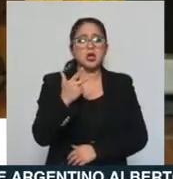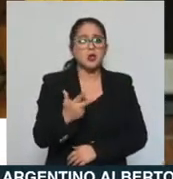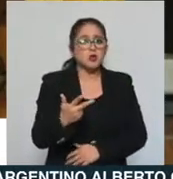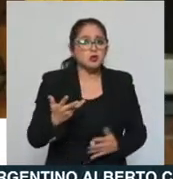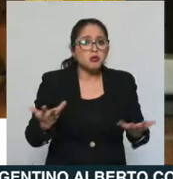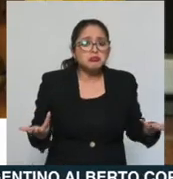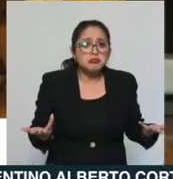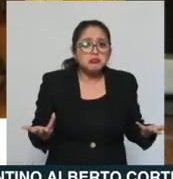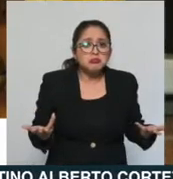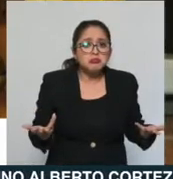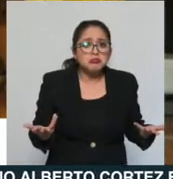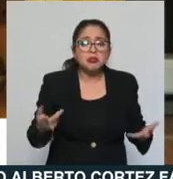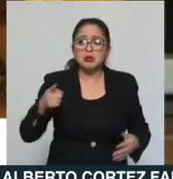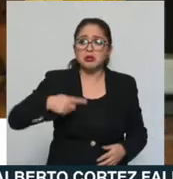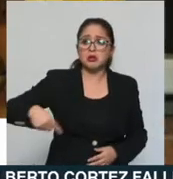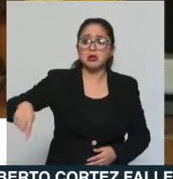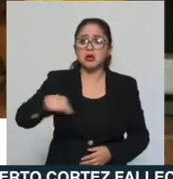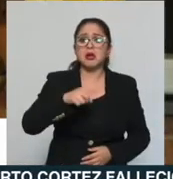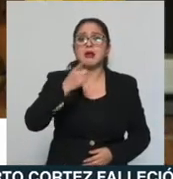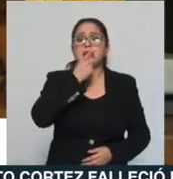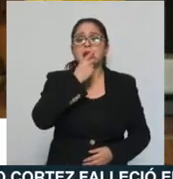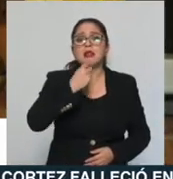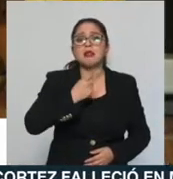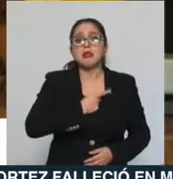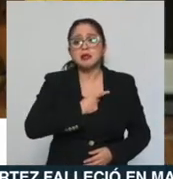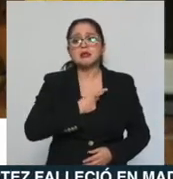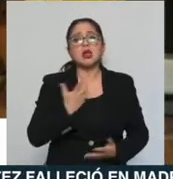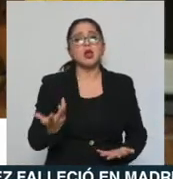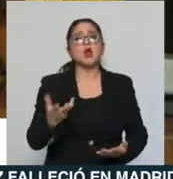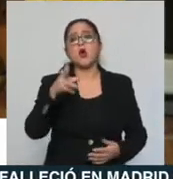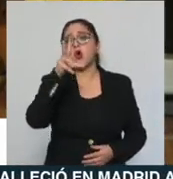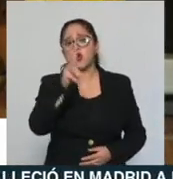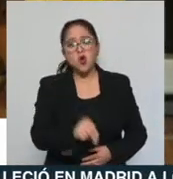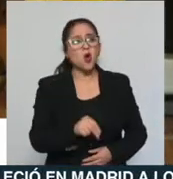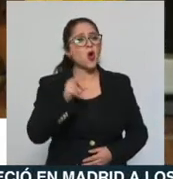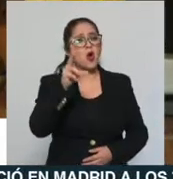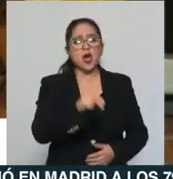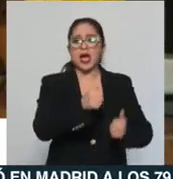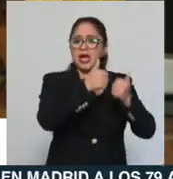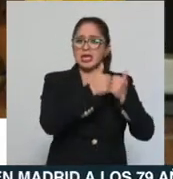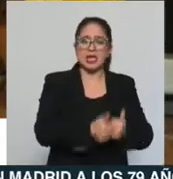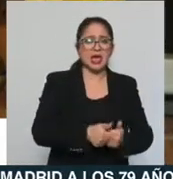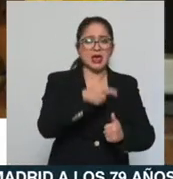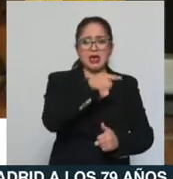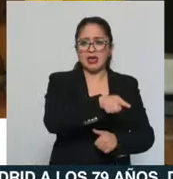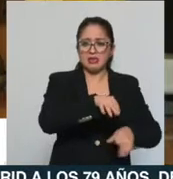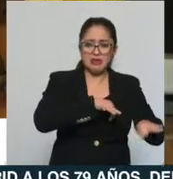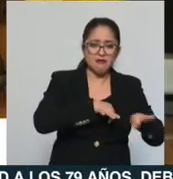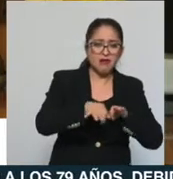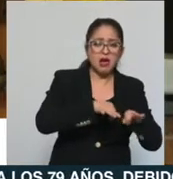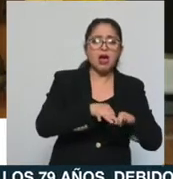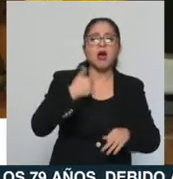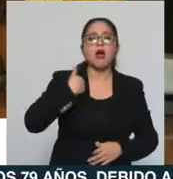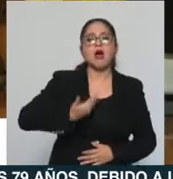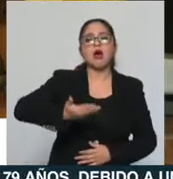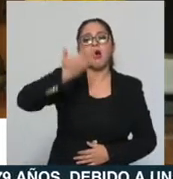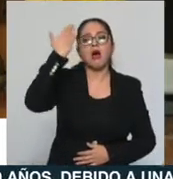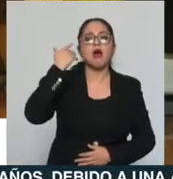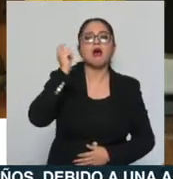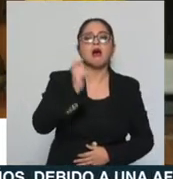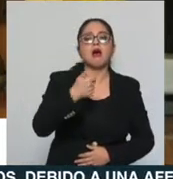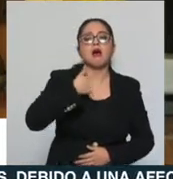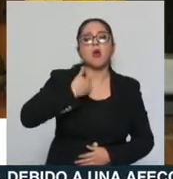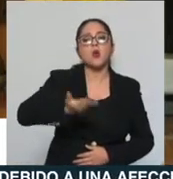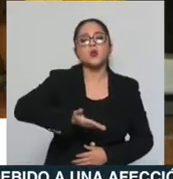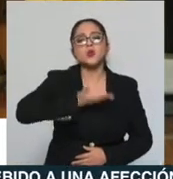me decían que no me saliera de trabajar porque yo estaba acostumbrado a